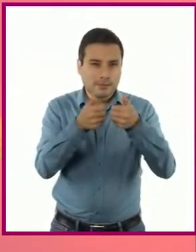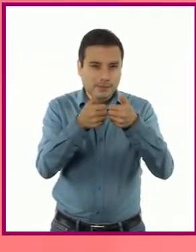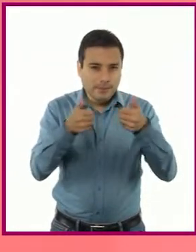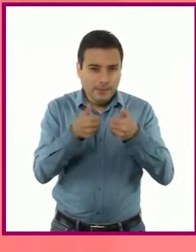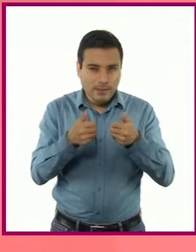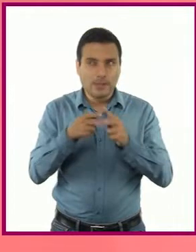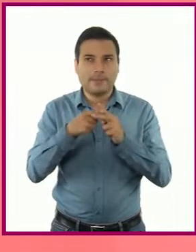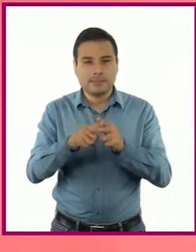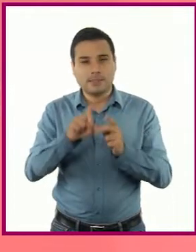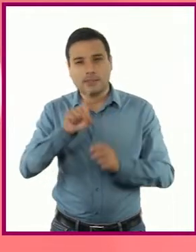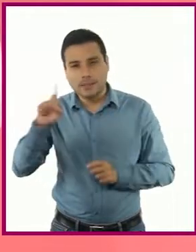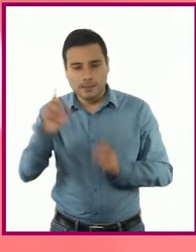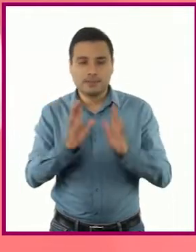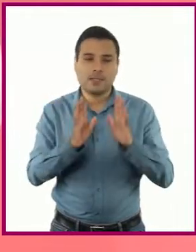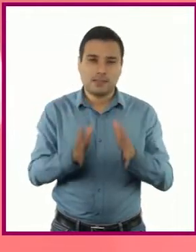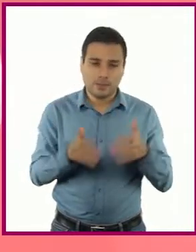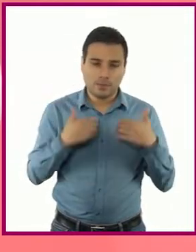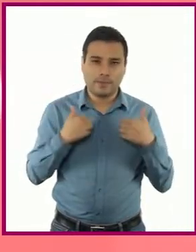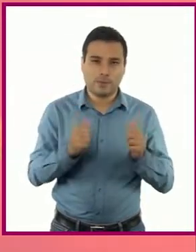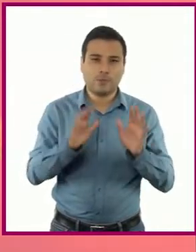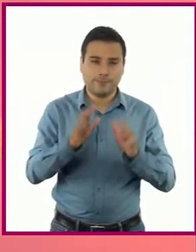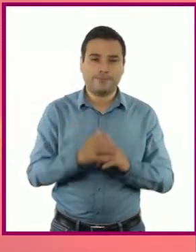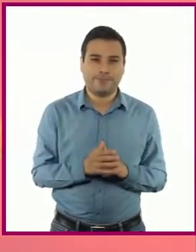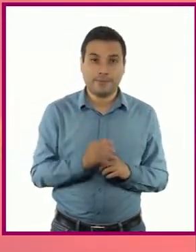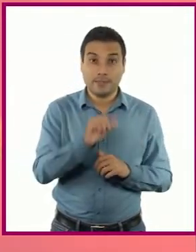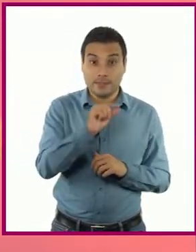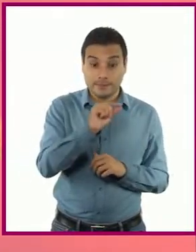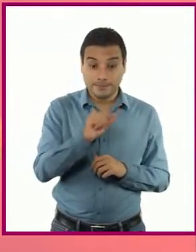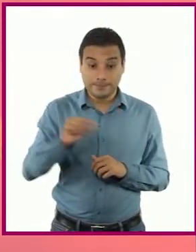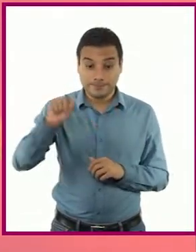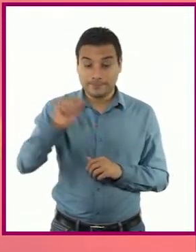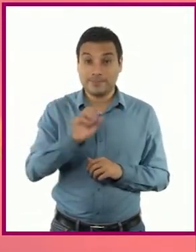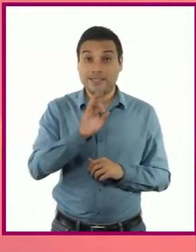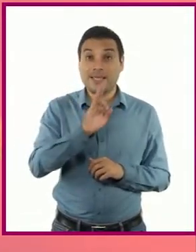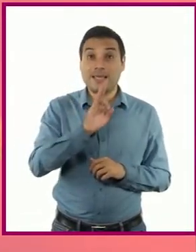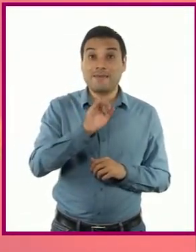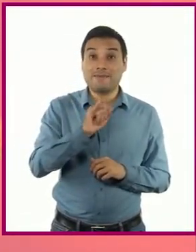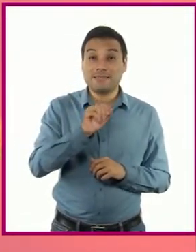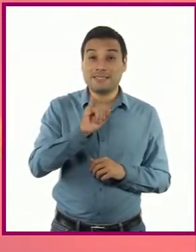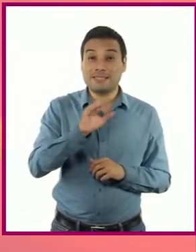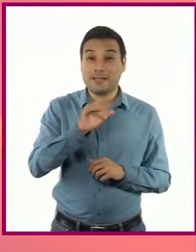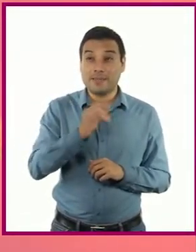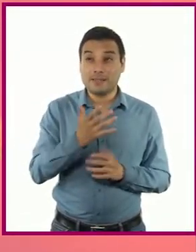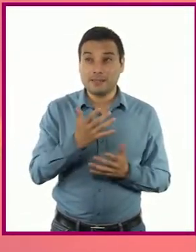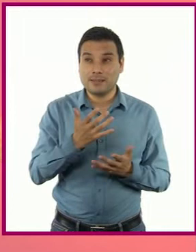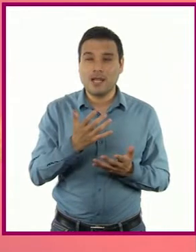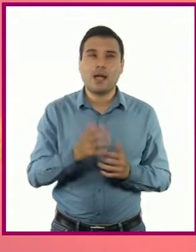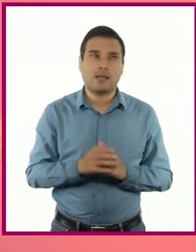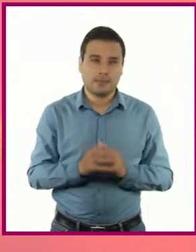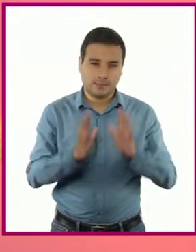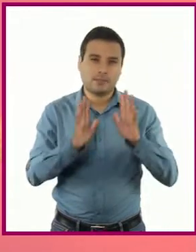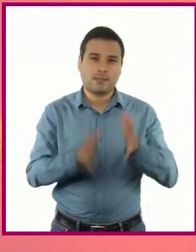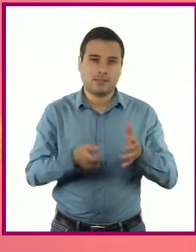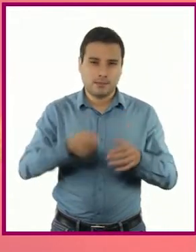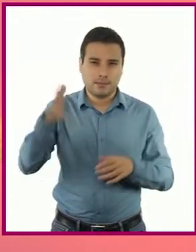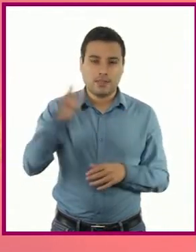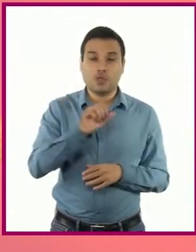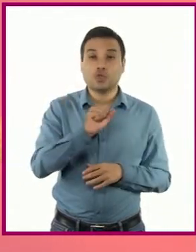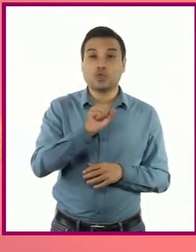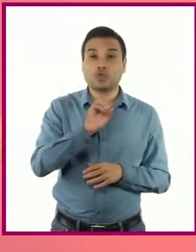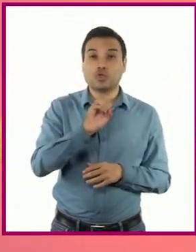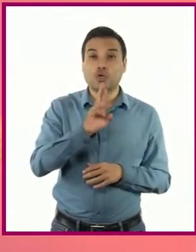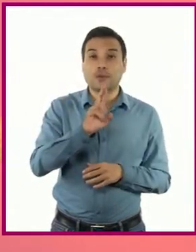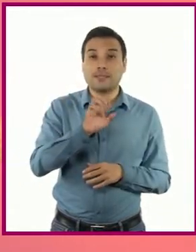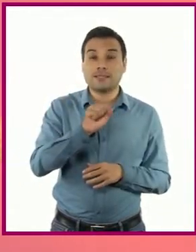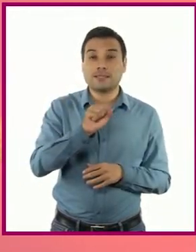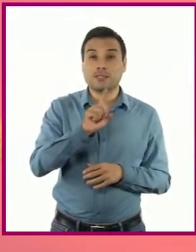maestra. Entonces, como la sílaba tónica de físicamente quedó en sobresdrújula, también